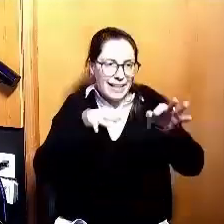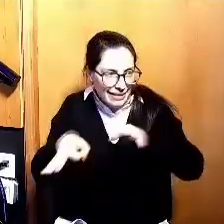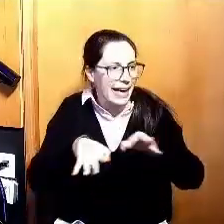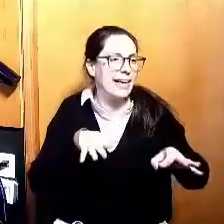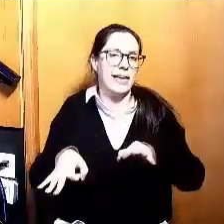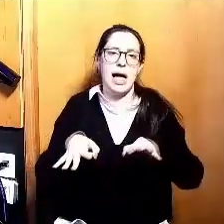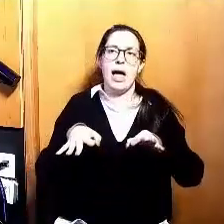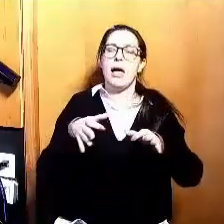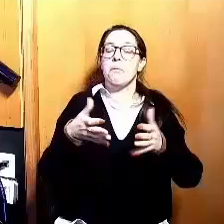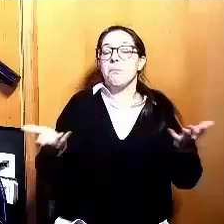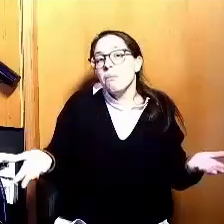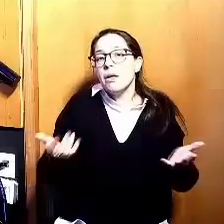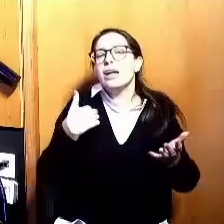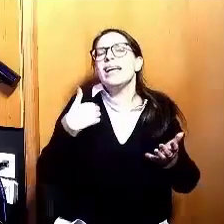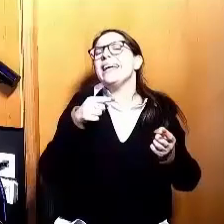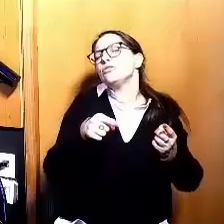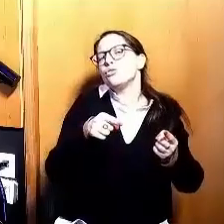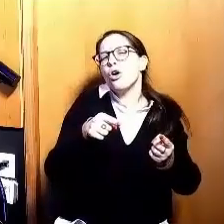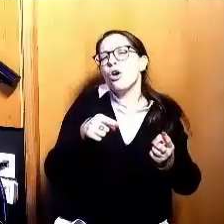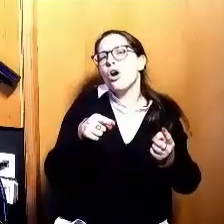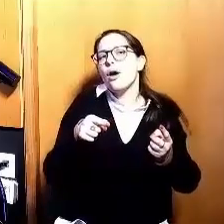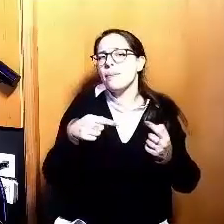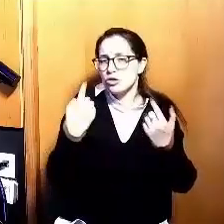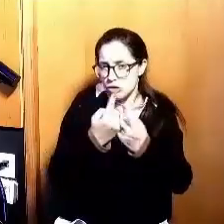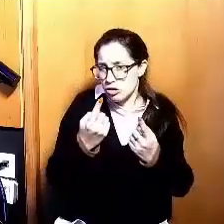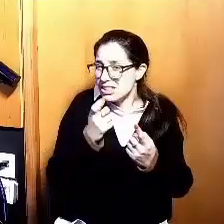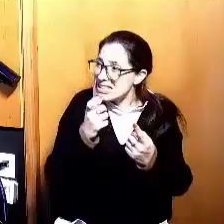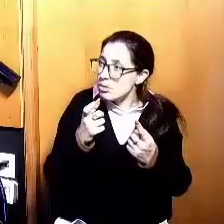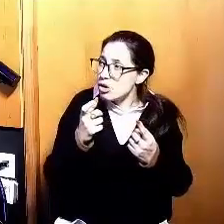gobernanza. ¿Eso no implica que tenemos una agenda estancada?